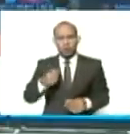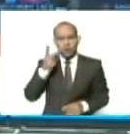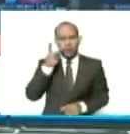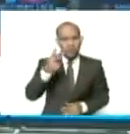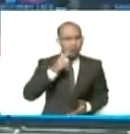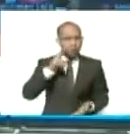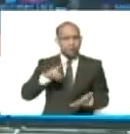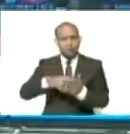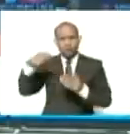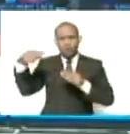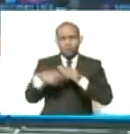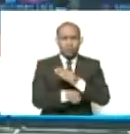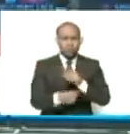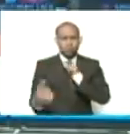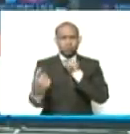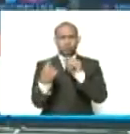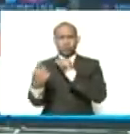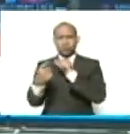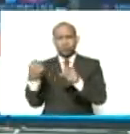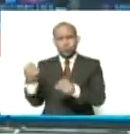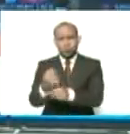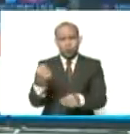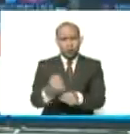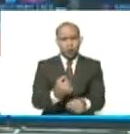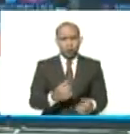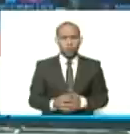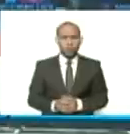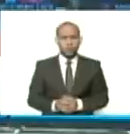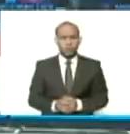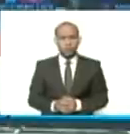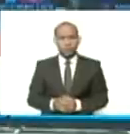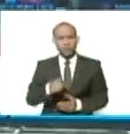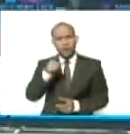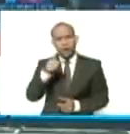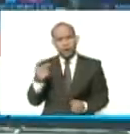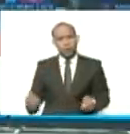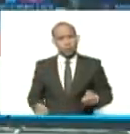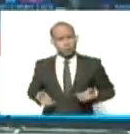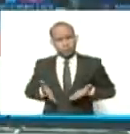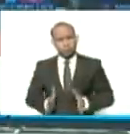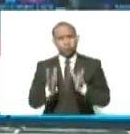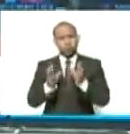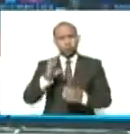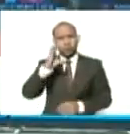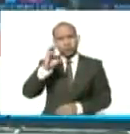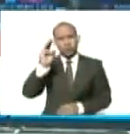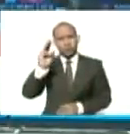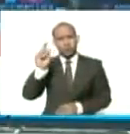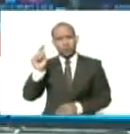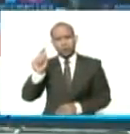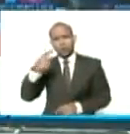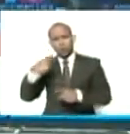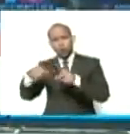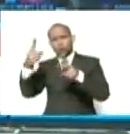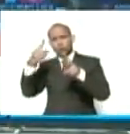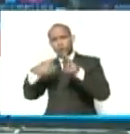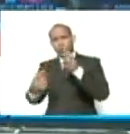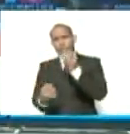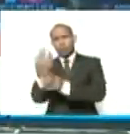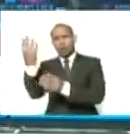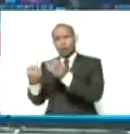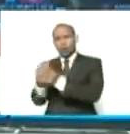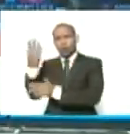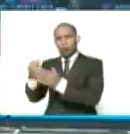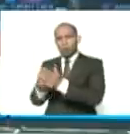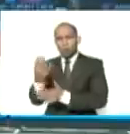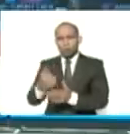a profundidad, debatiendo con los trabajadores. Y allí nació un primer CPT, y otro, y otro. Y ahora